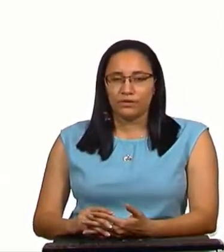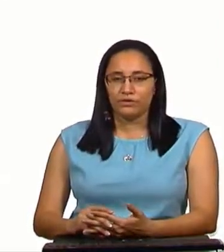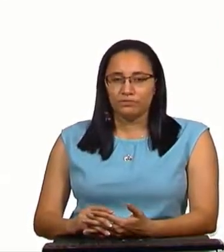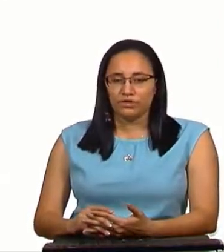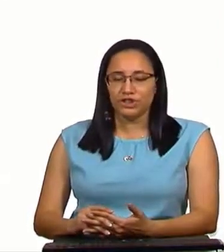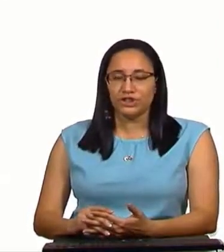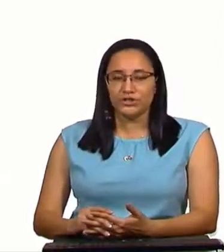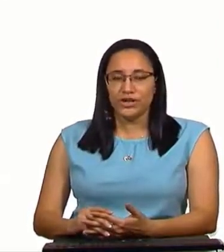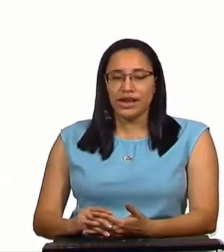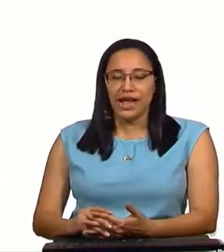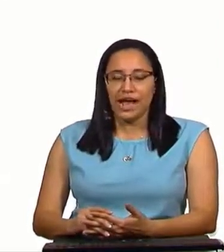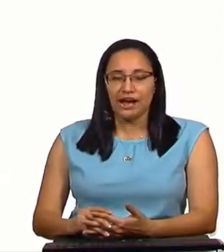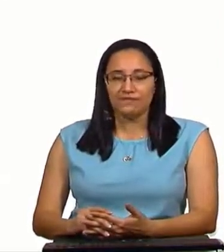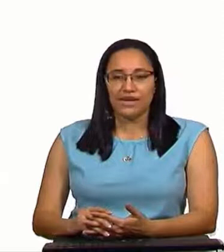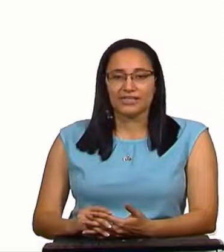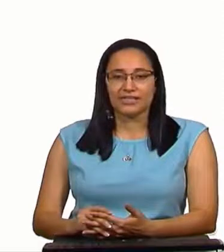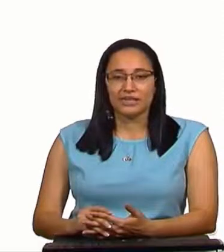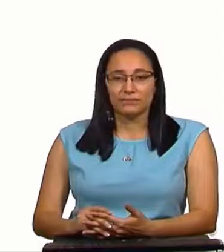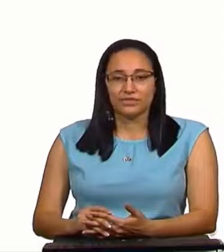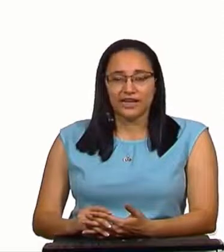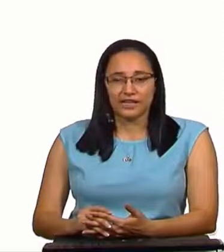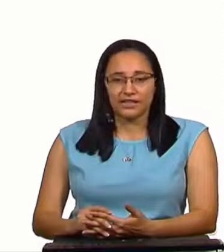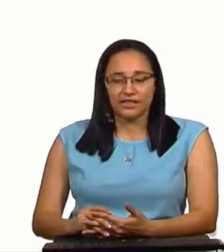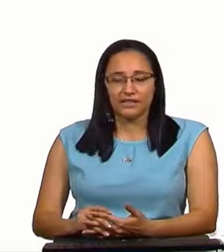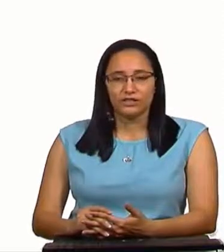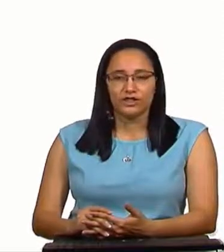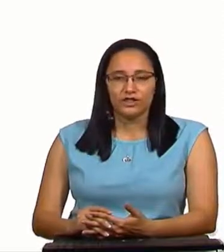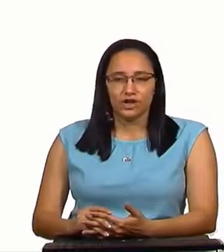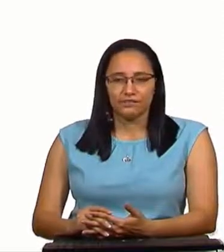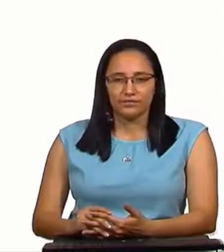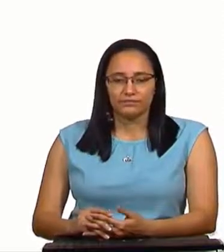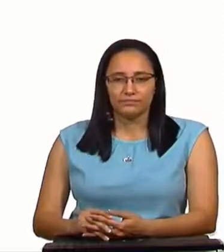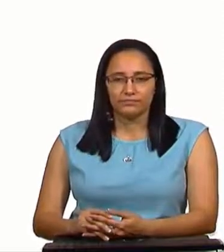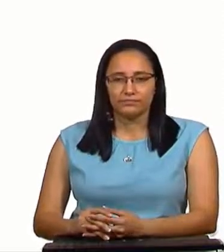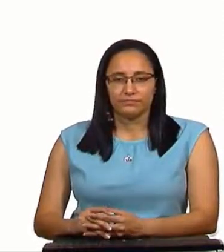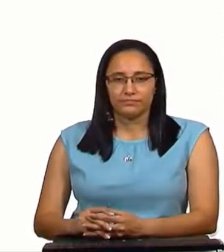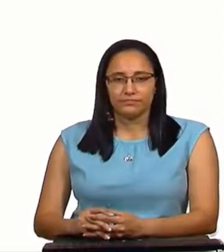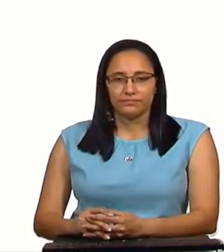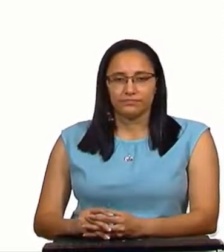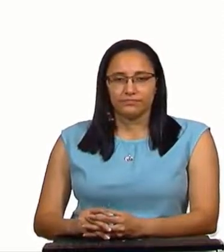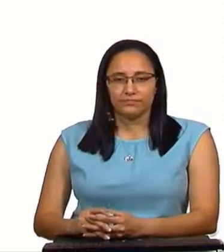La opinión, she shouldn't have accepted the job.